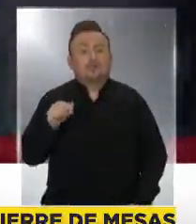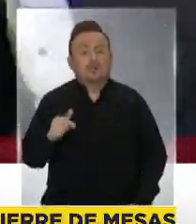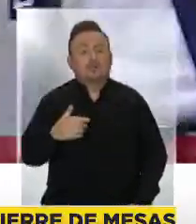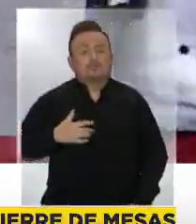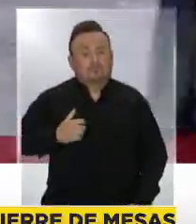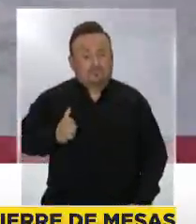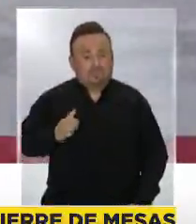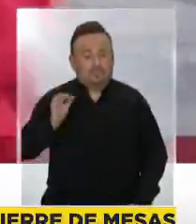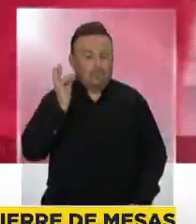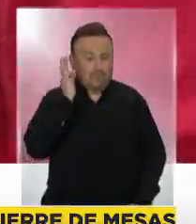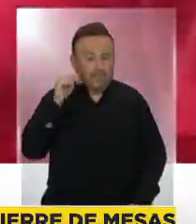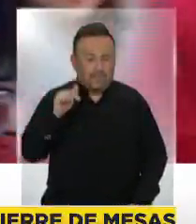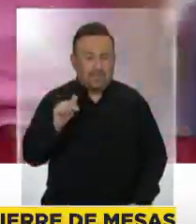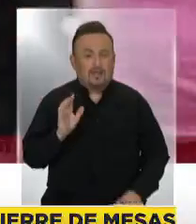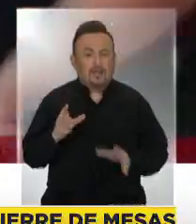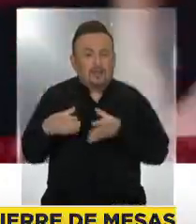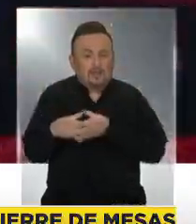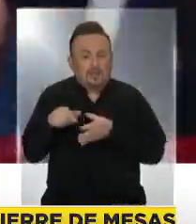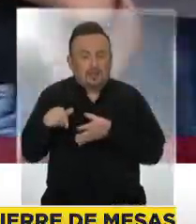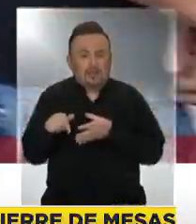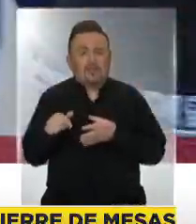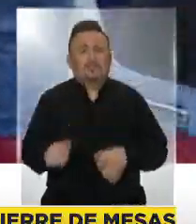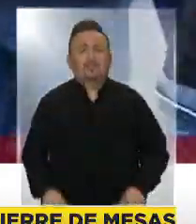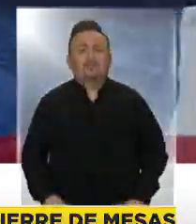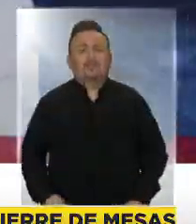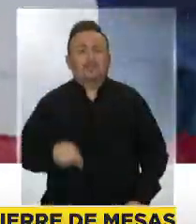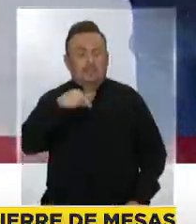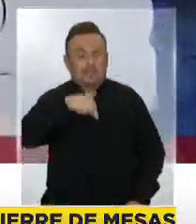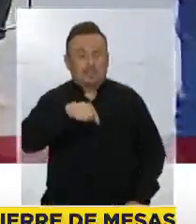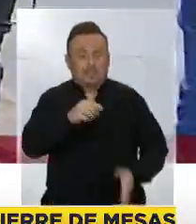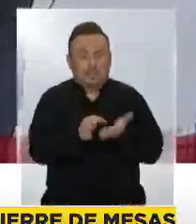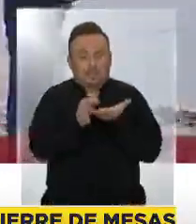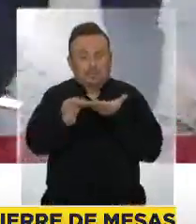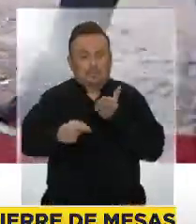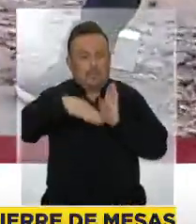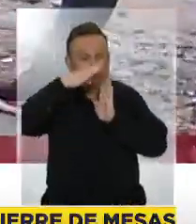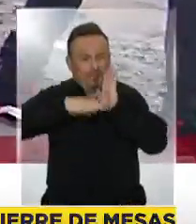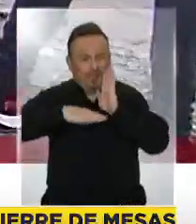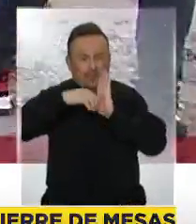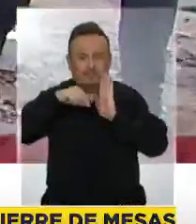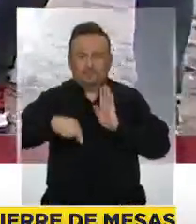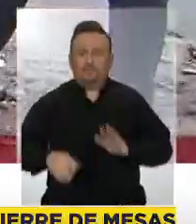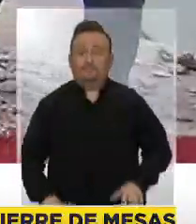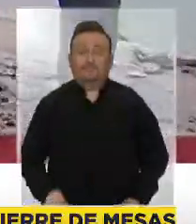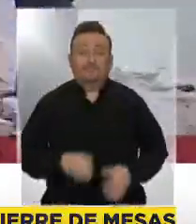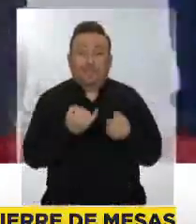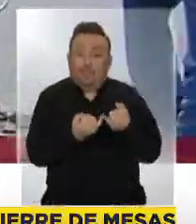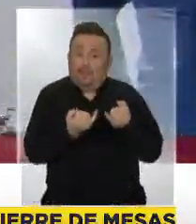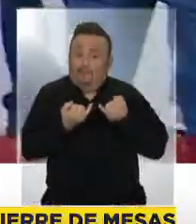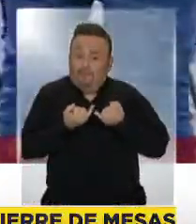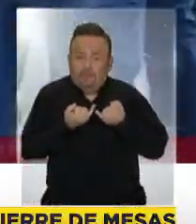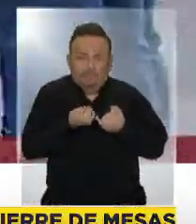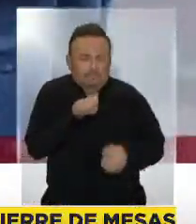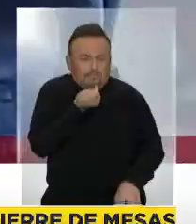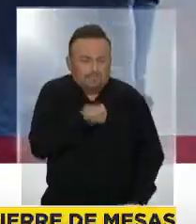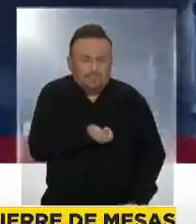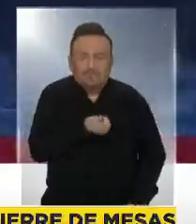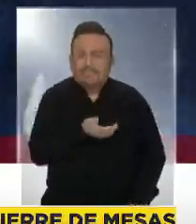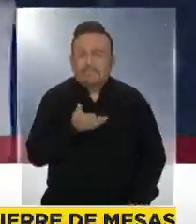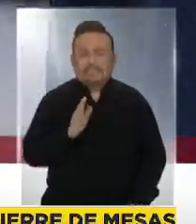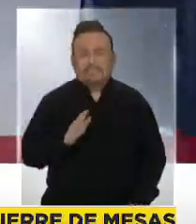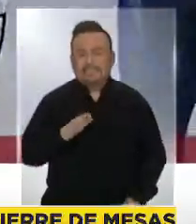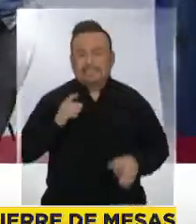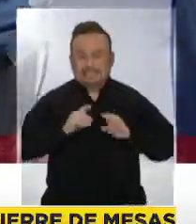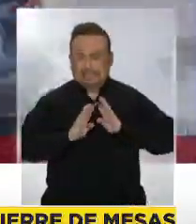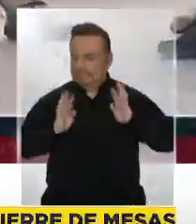Policía de Investigaciones de la Dotación de la Brigada de Homicidios acá en la comuna de La Pintana. Insisto, es una información muy reciente que han